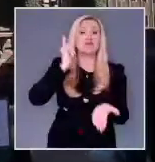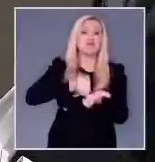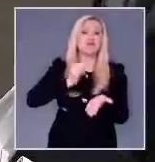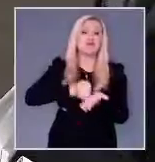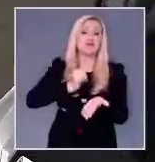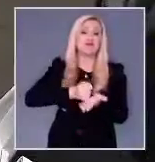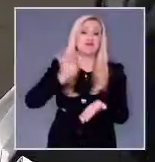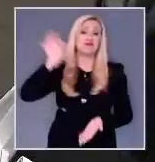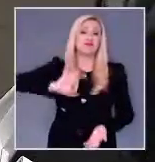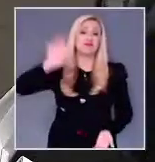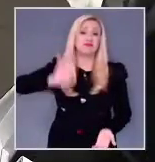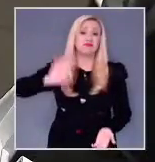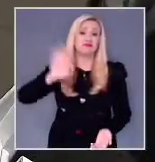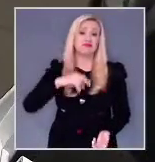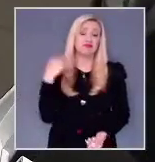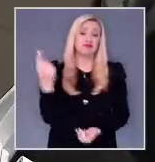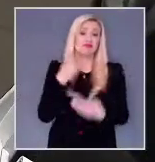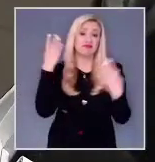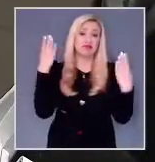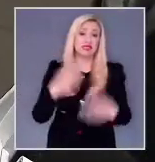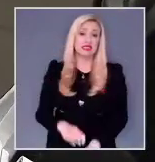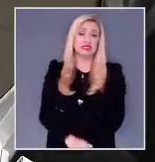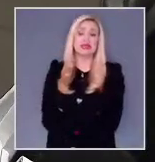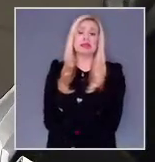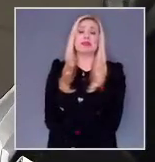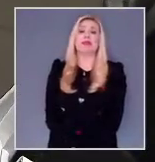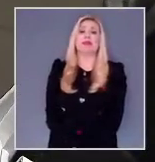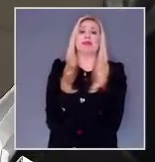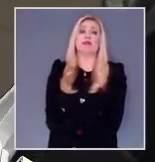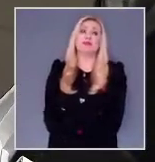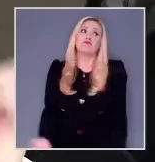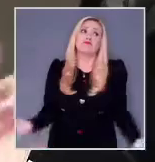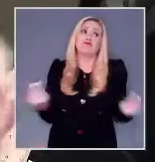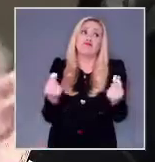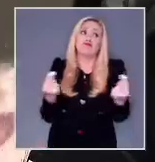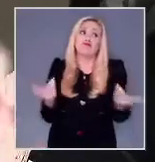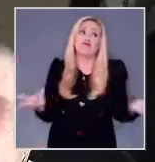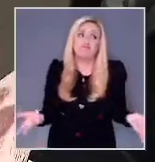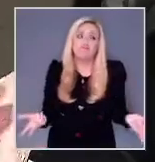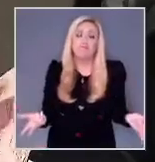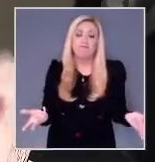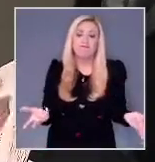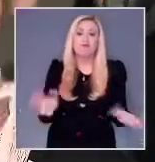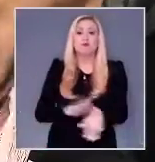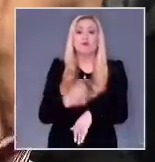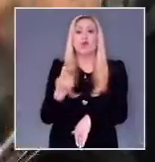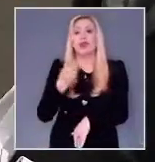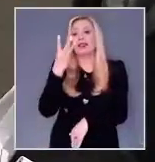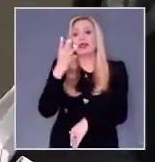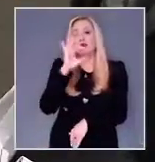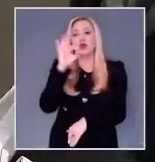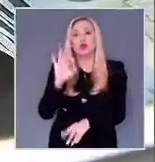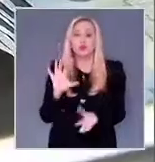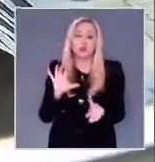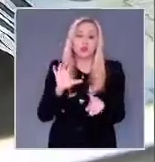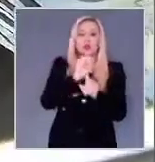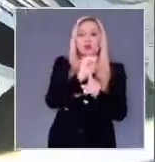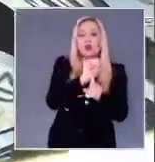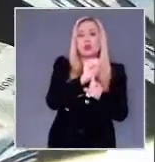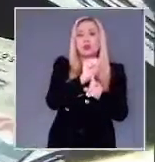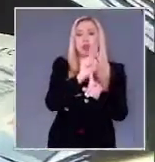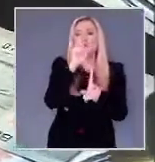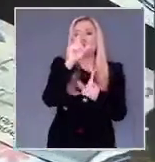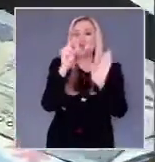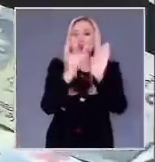para converger a la meta de inflación de alrededor de 3% más menos un punto porcentual